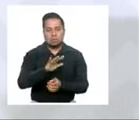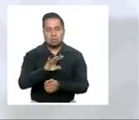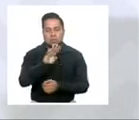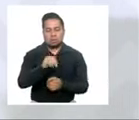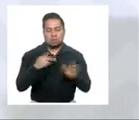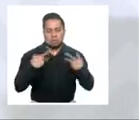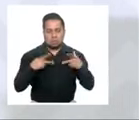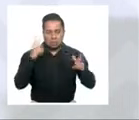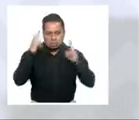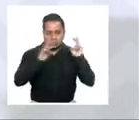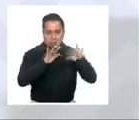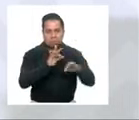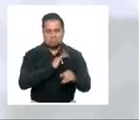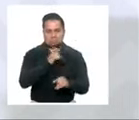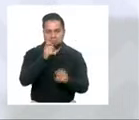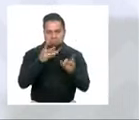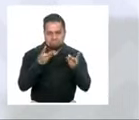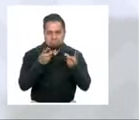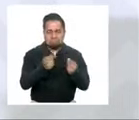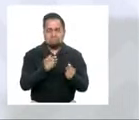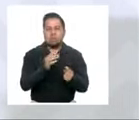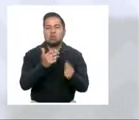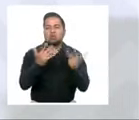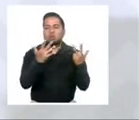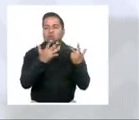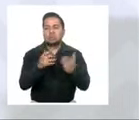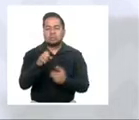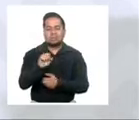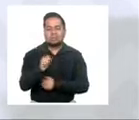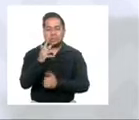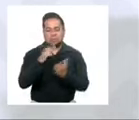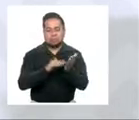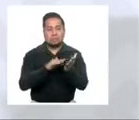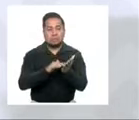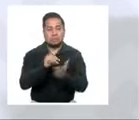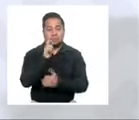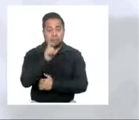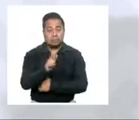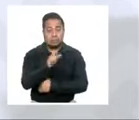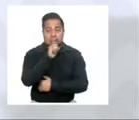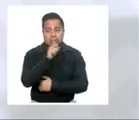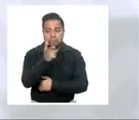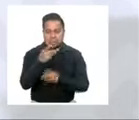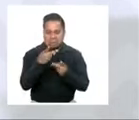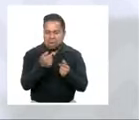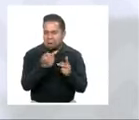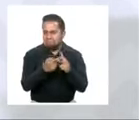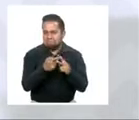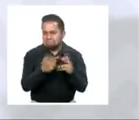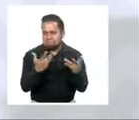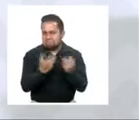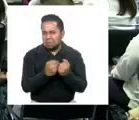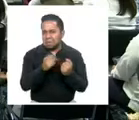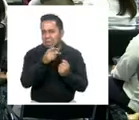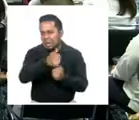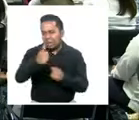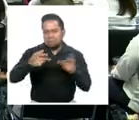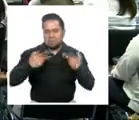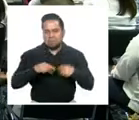217,559 visitantes, una derrama económica de 865 millones de pesos y un gasto promedio per cápita